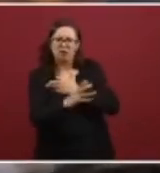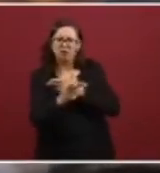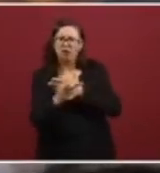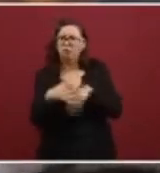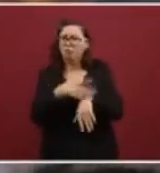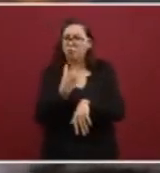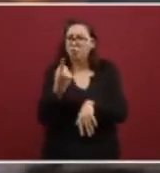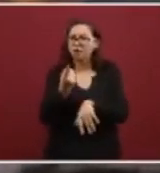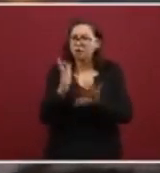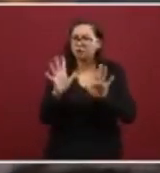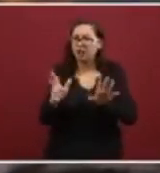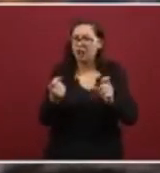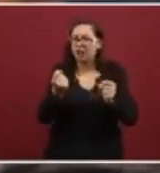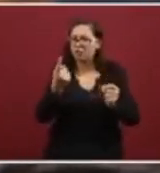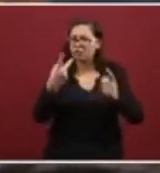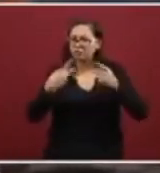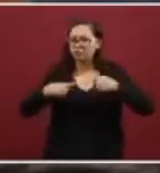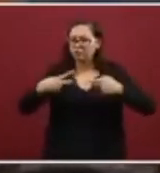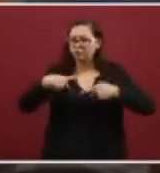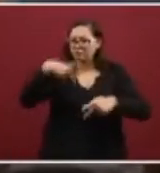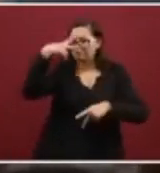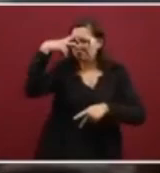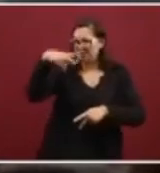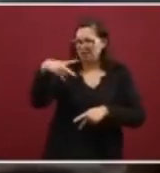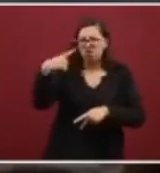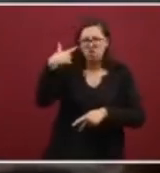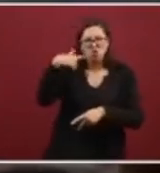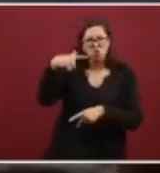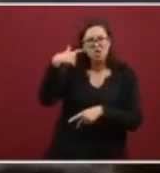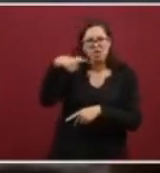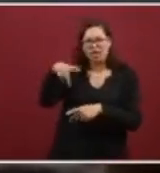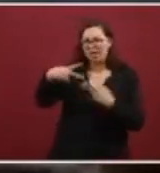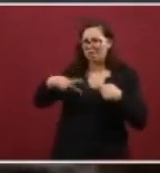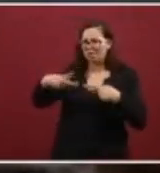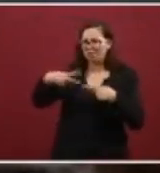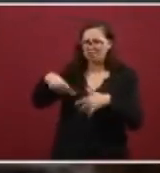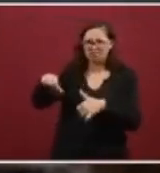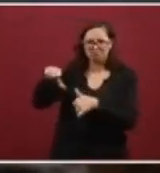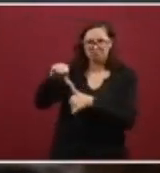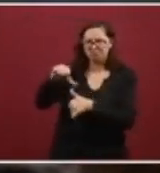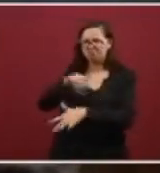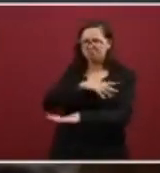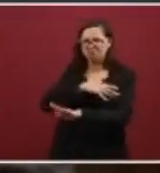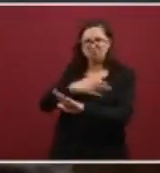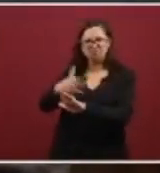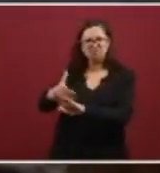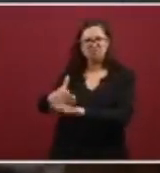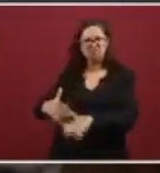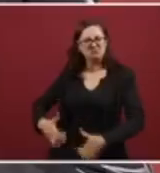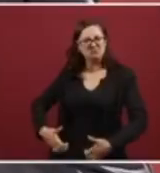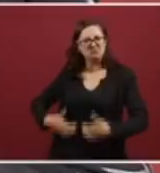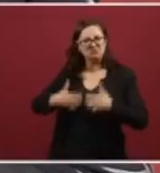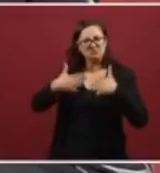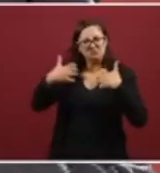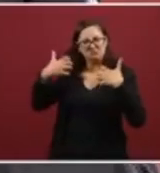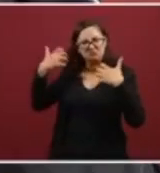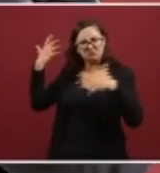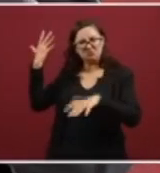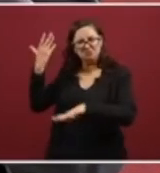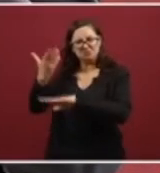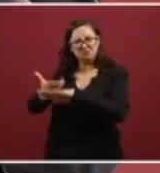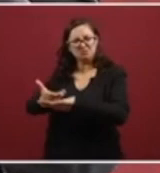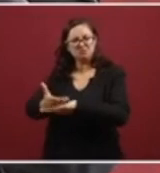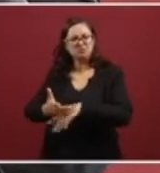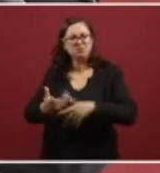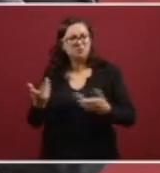los centroamericanos en México? ¿El gobierno tiene alguna estrategia para convencer a la población de que no es tan grande el escenario